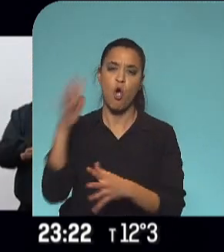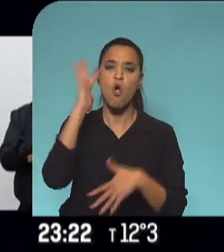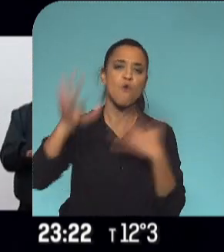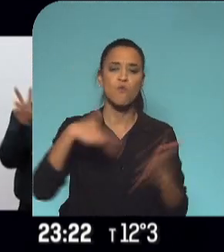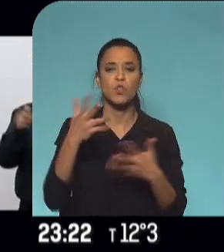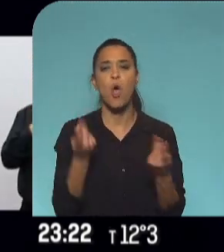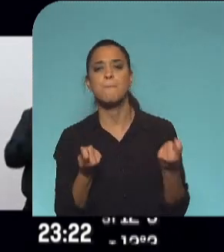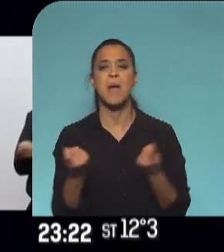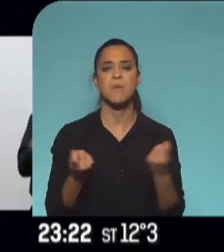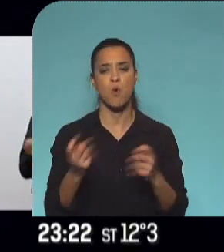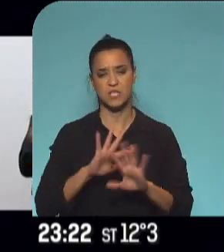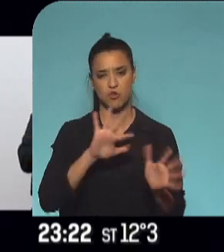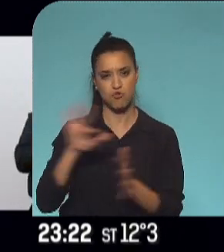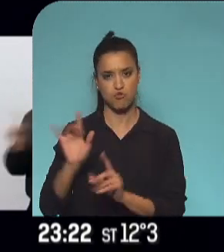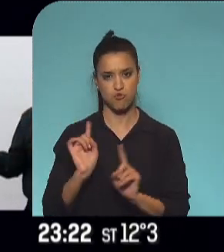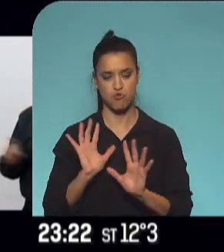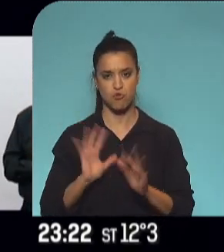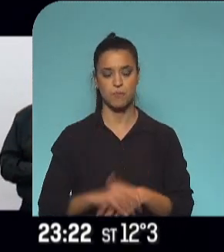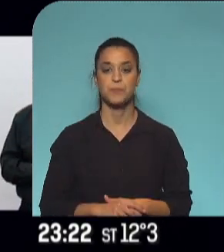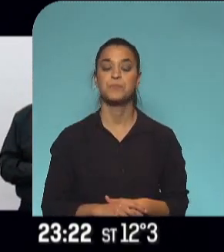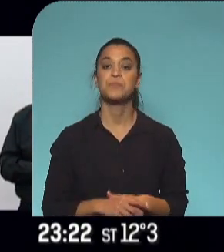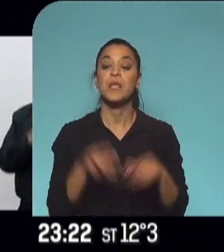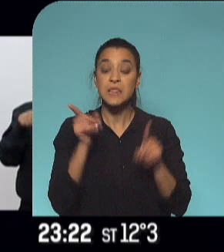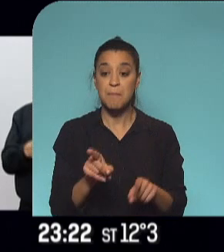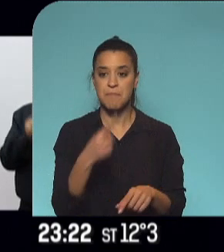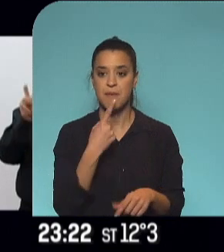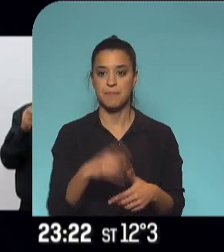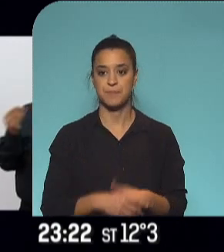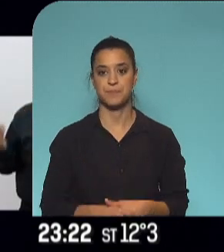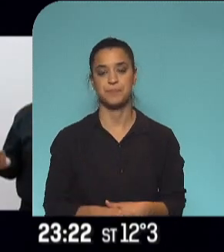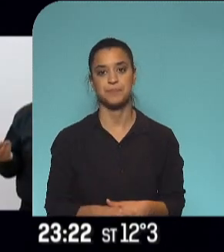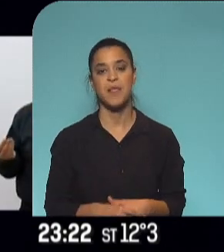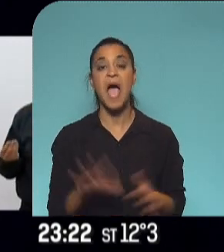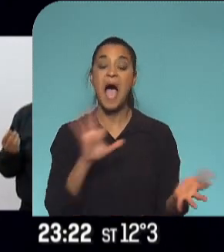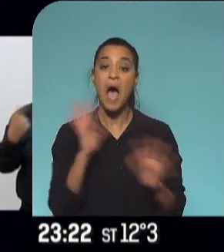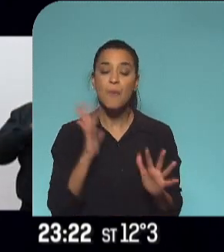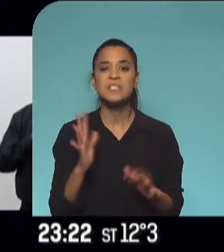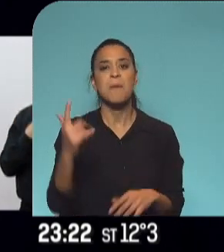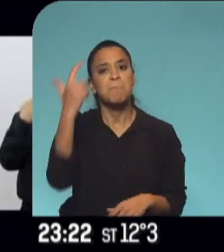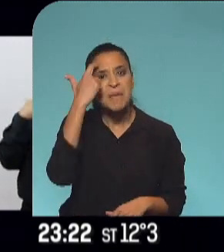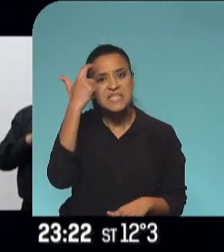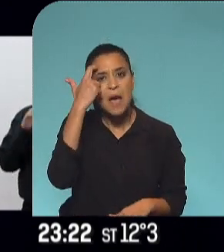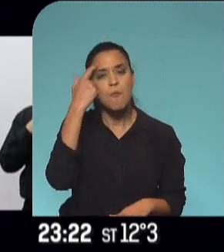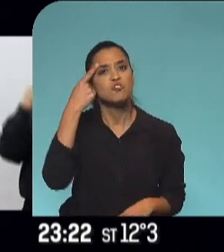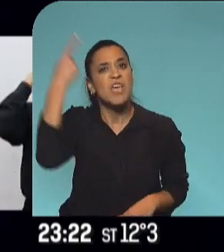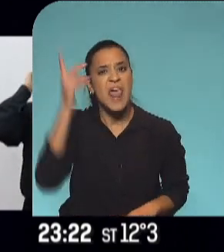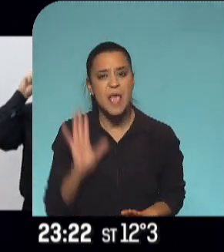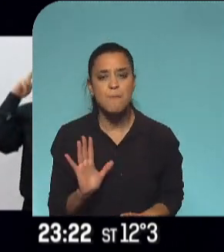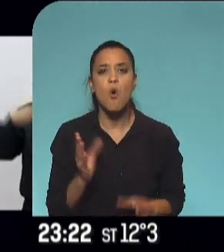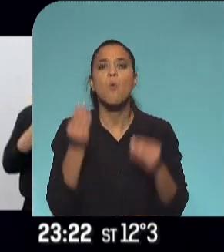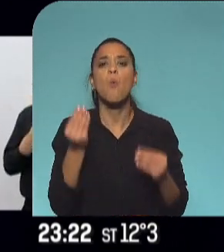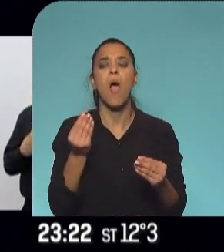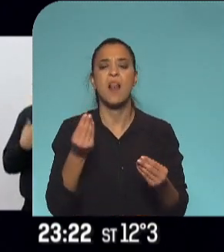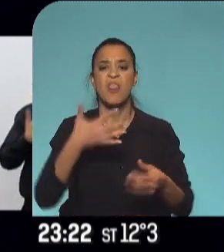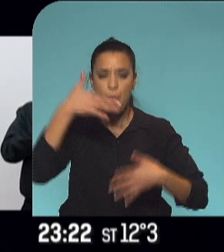de manipulación. Dentro de esto, a veces nos pensamos y a veces creemos cuál es la verdadera